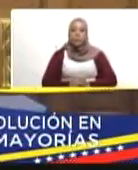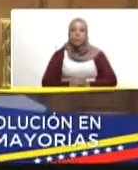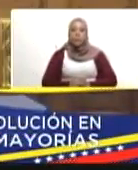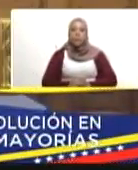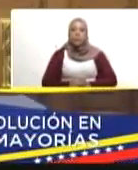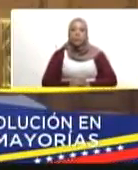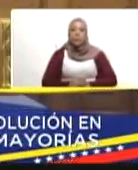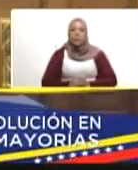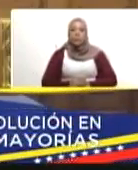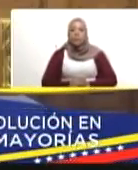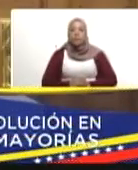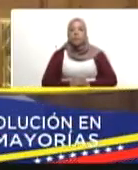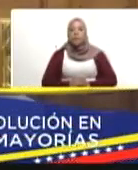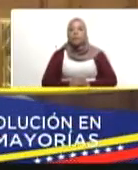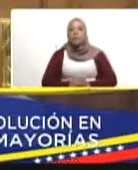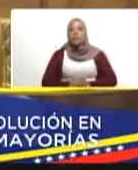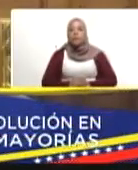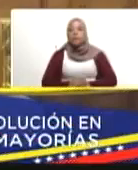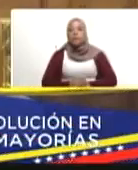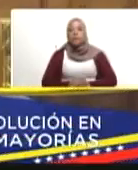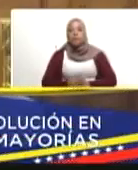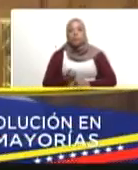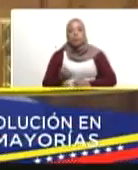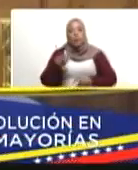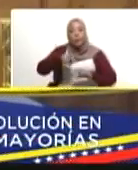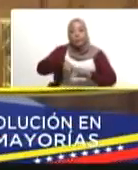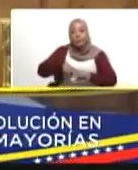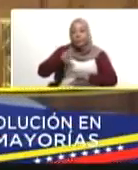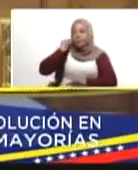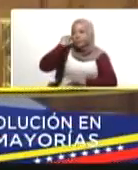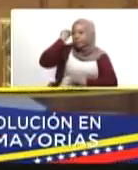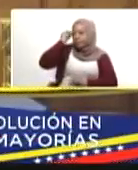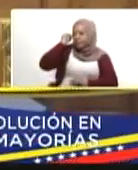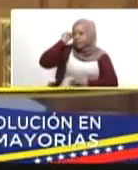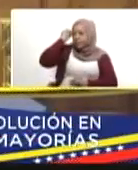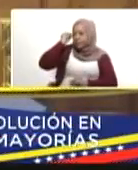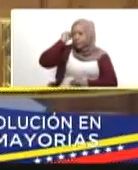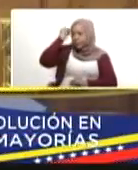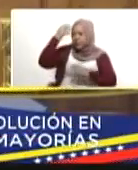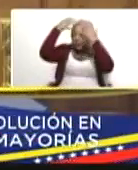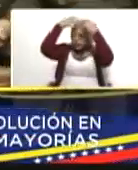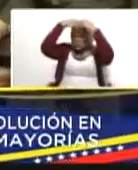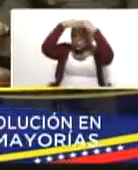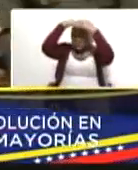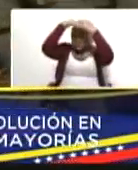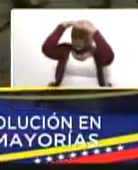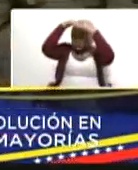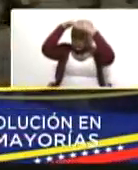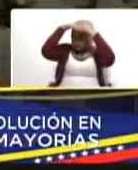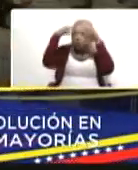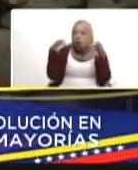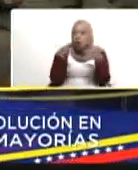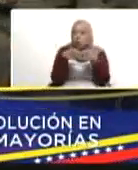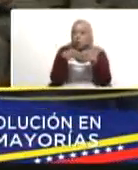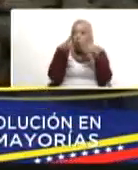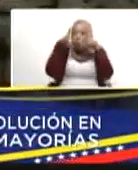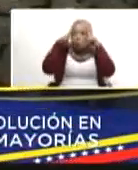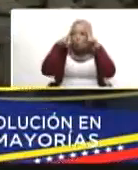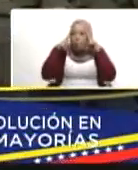oficiales nos pusimos a pensar con todos los equipos asesores